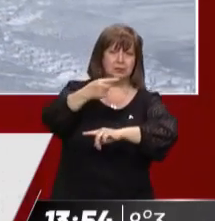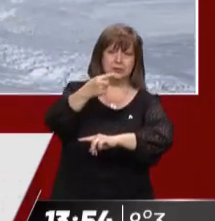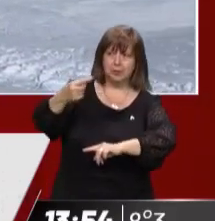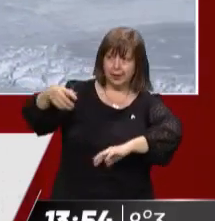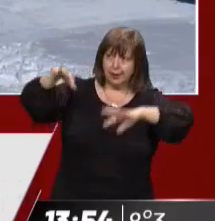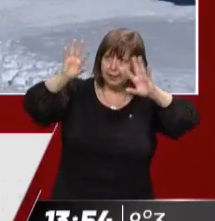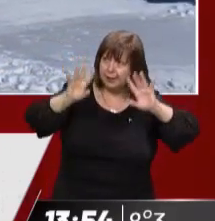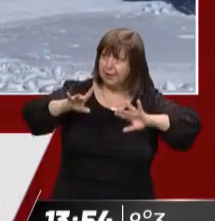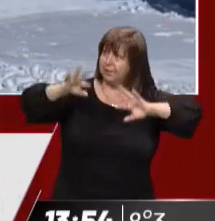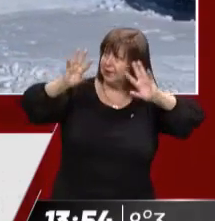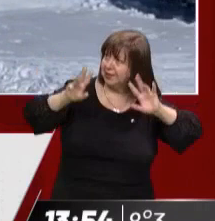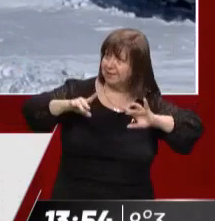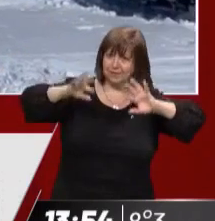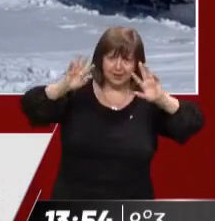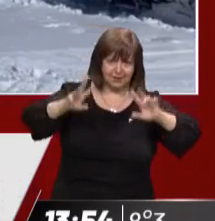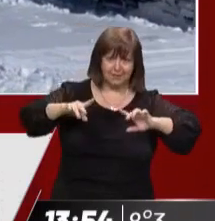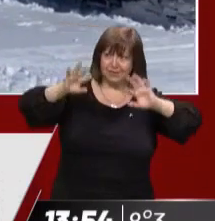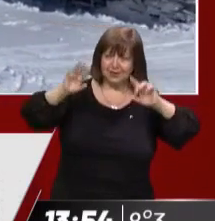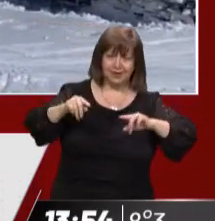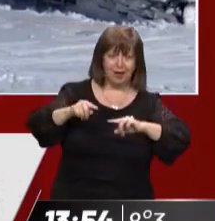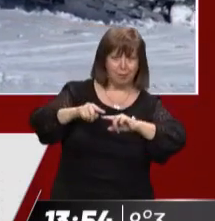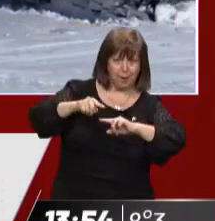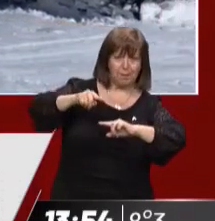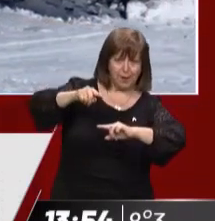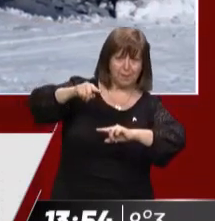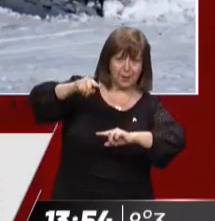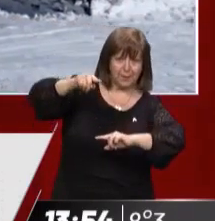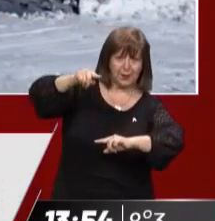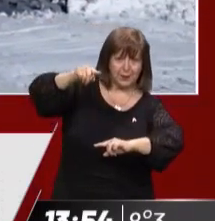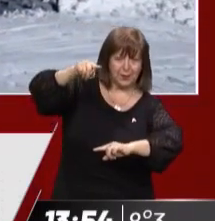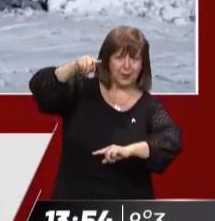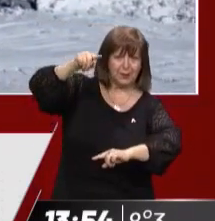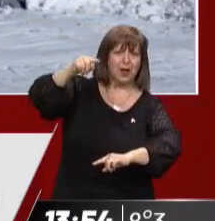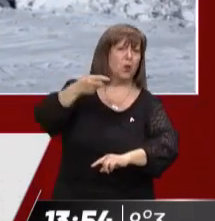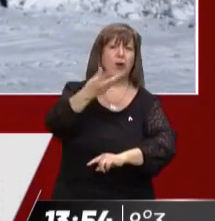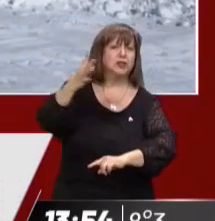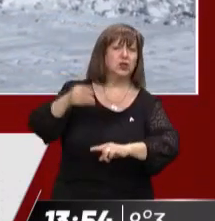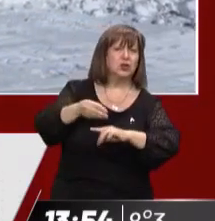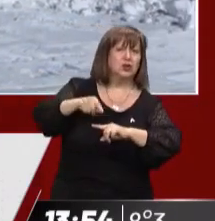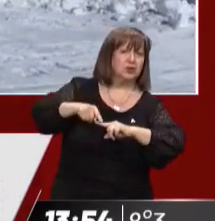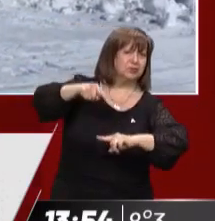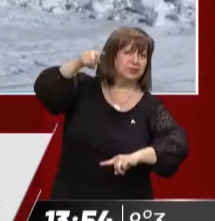José, y no se nos olvida que decíamos que esta era una nevada verdaderamente histórica.